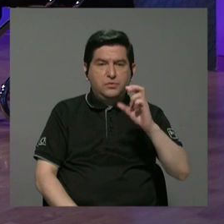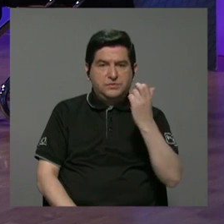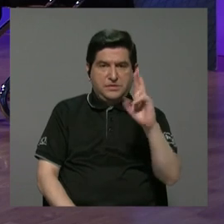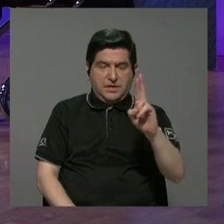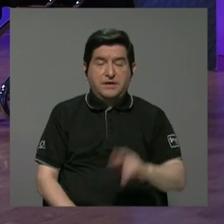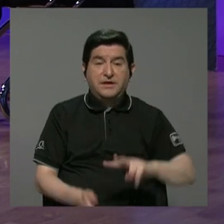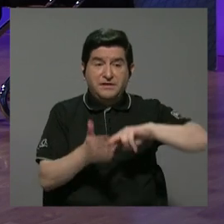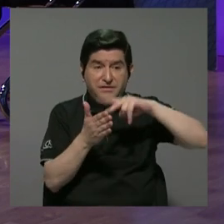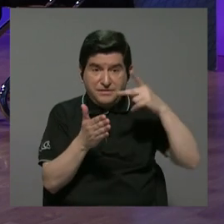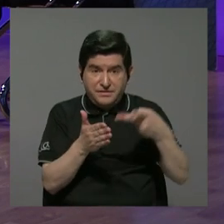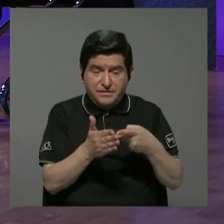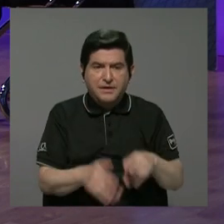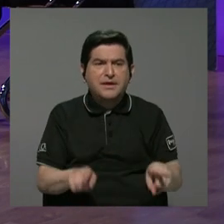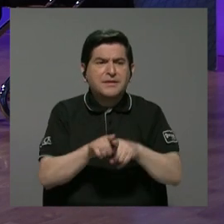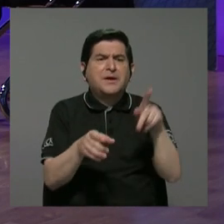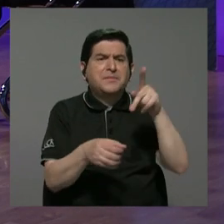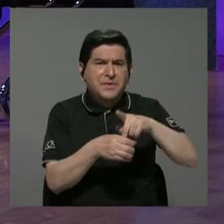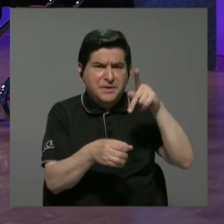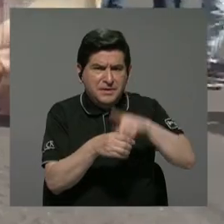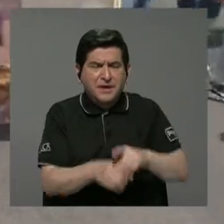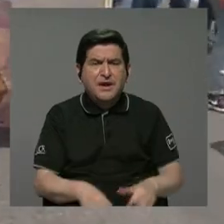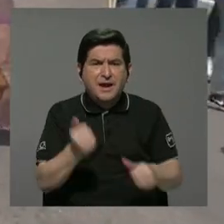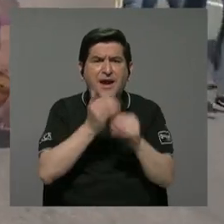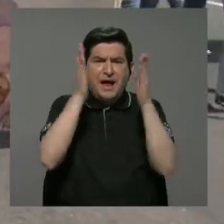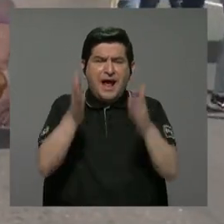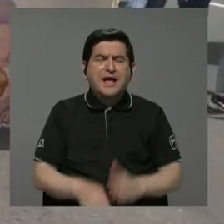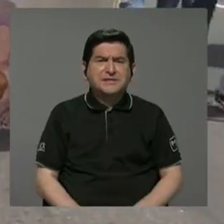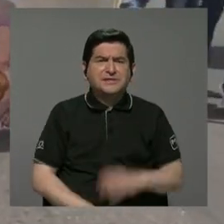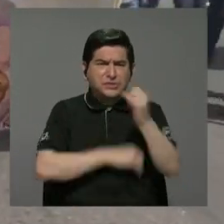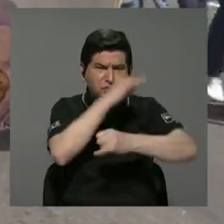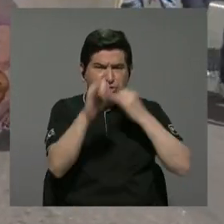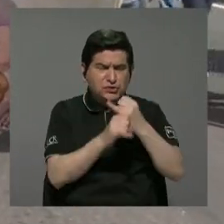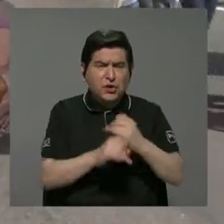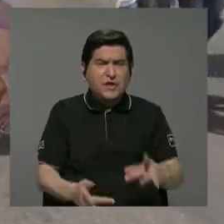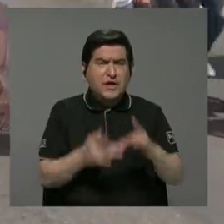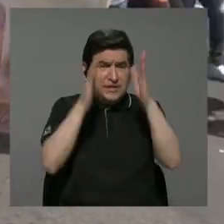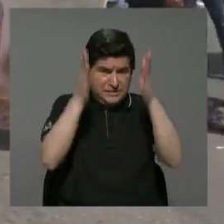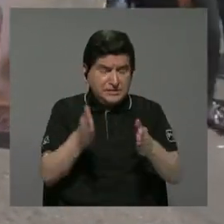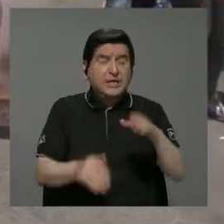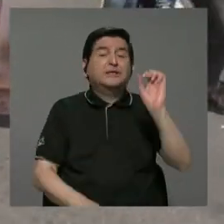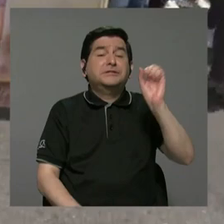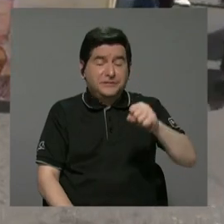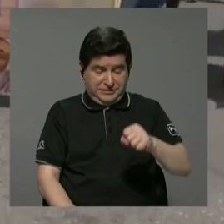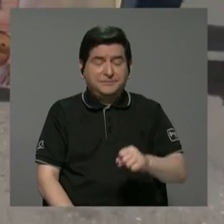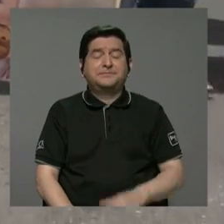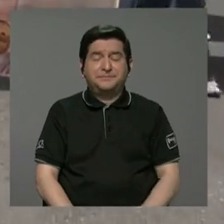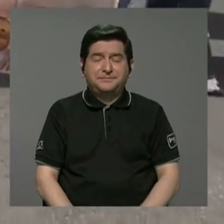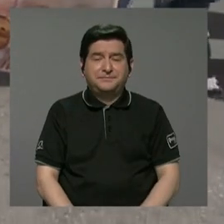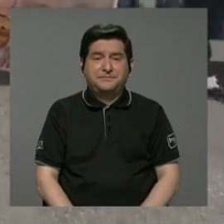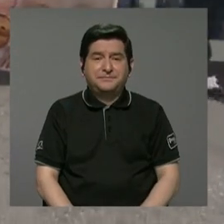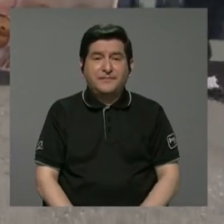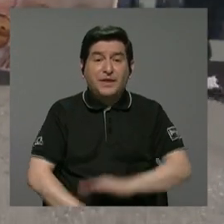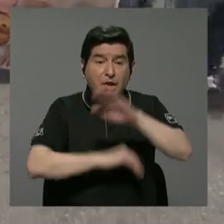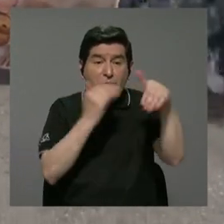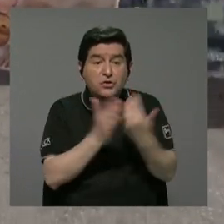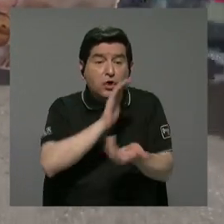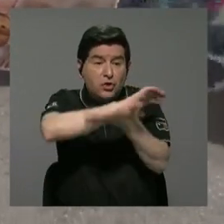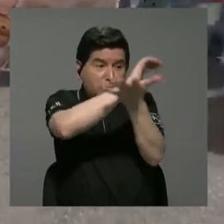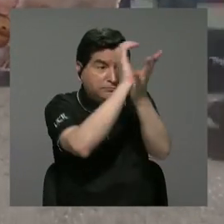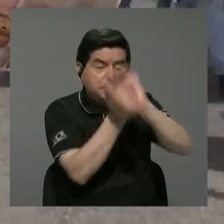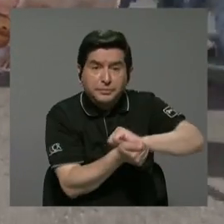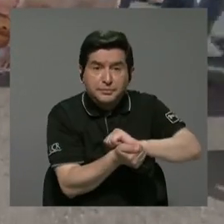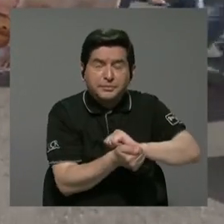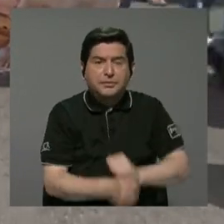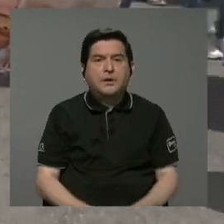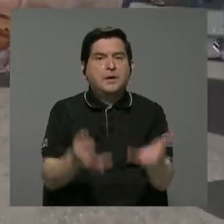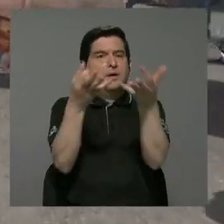que significó... Y hasta colaboraron consultores internacionales expertos. Con gente de... porque toda esta reforma, eso que